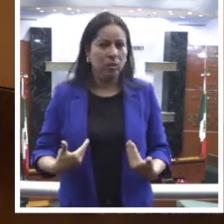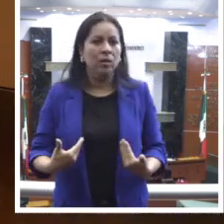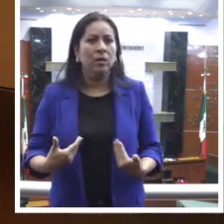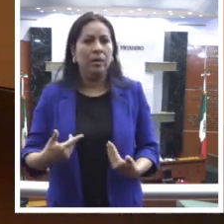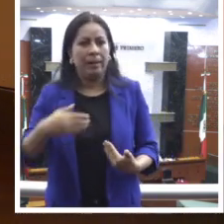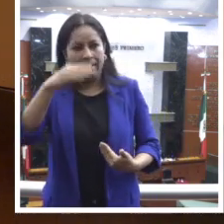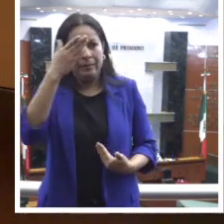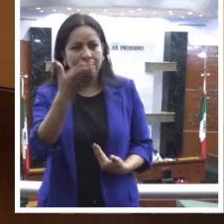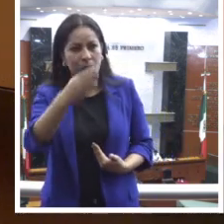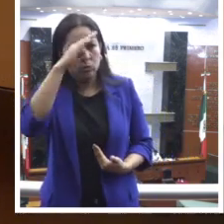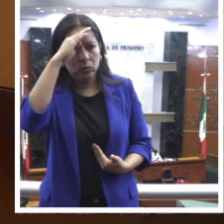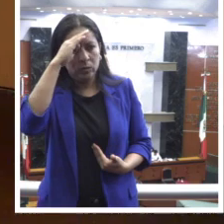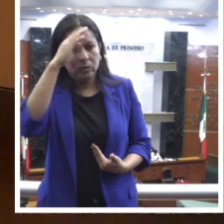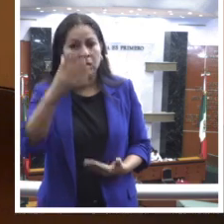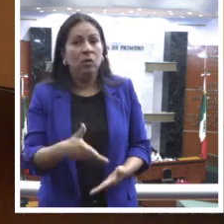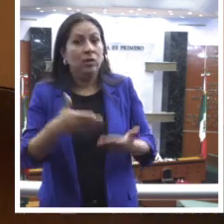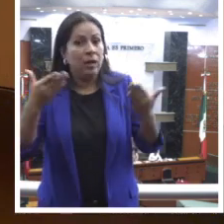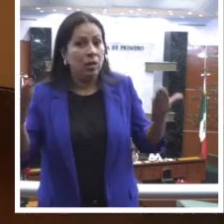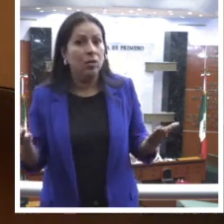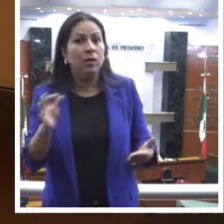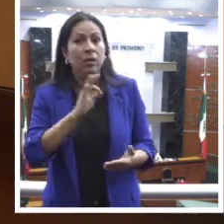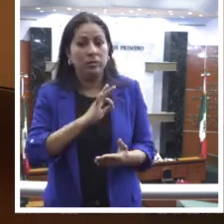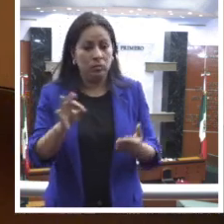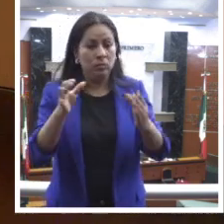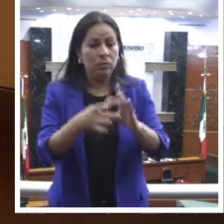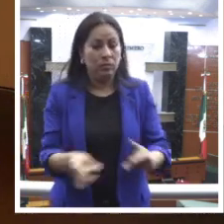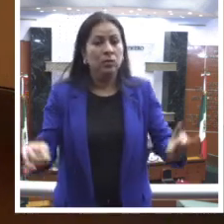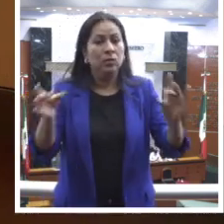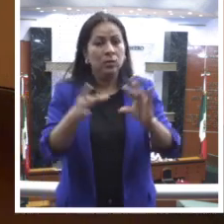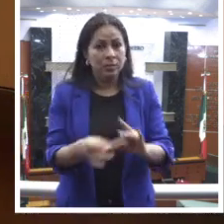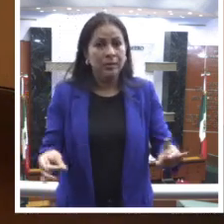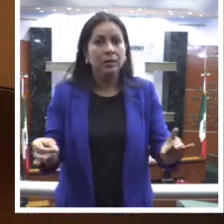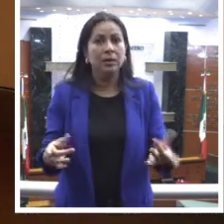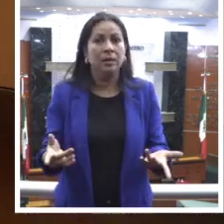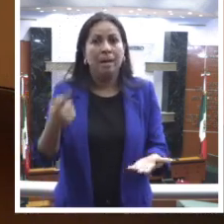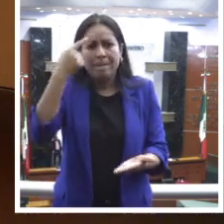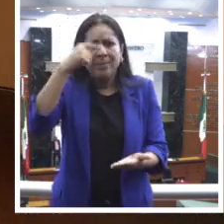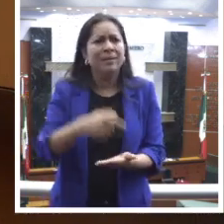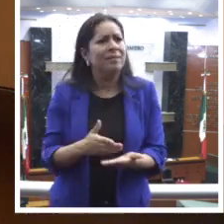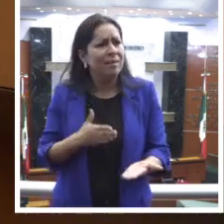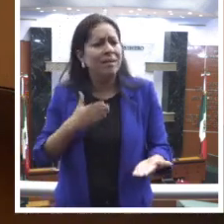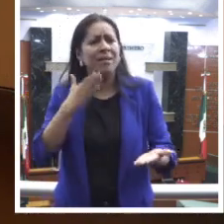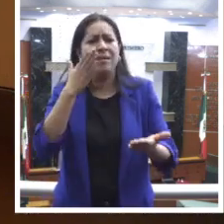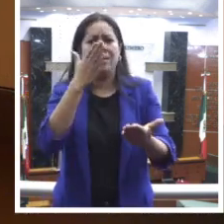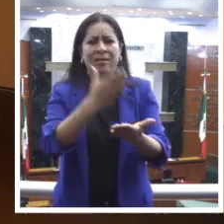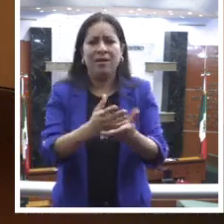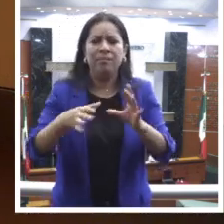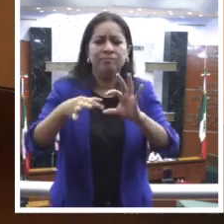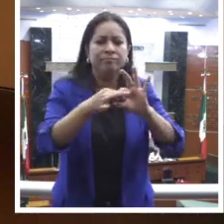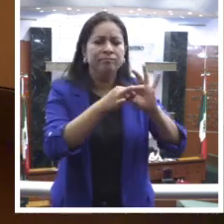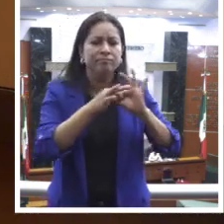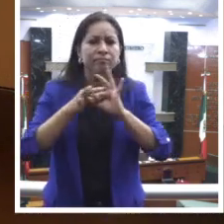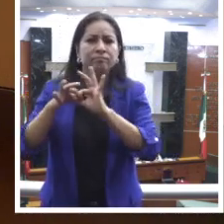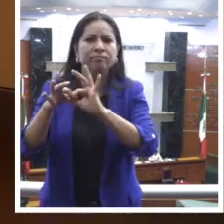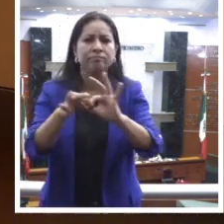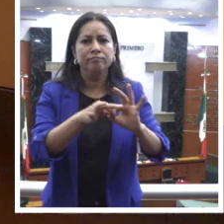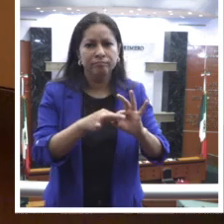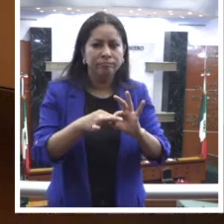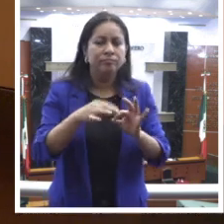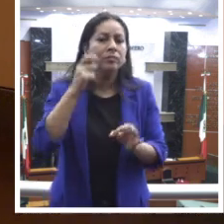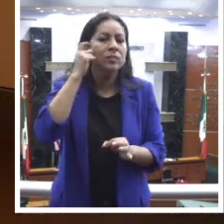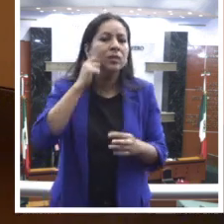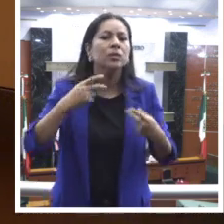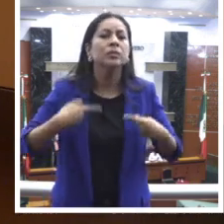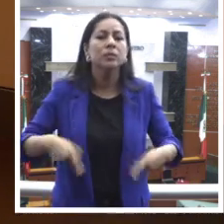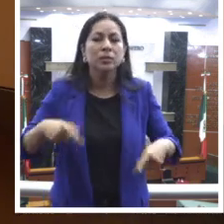reflexión ante lo que hoy Acabo de decir para que vayamos de la mano con los guerrerenses